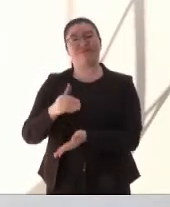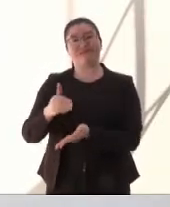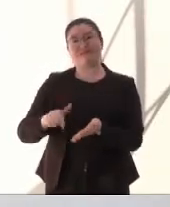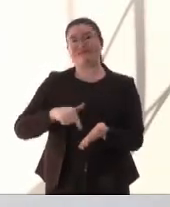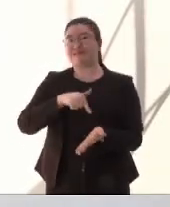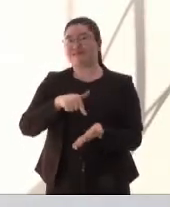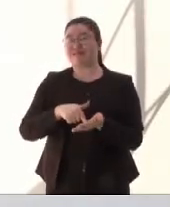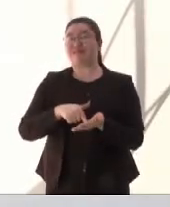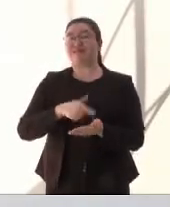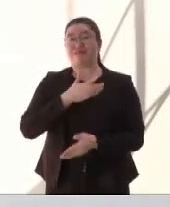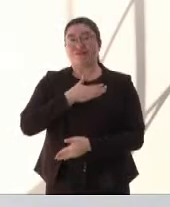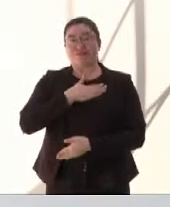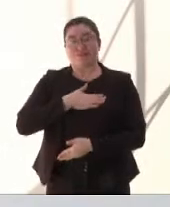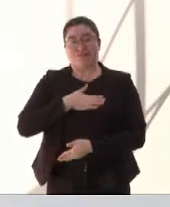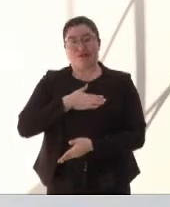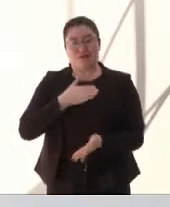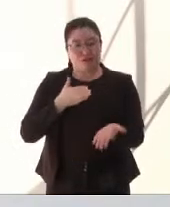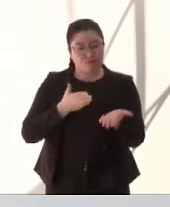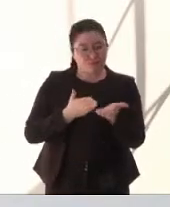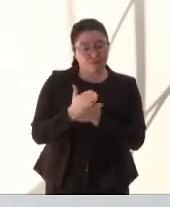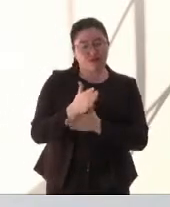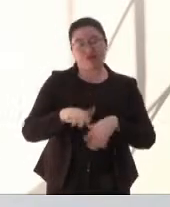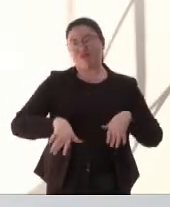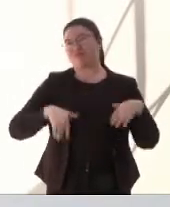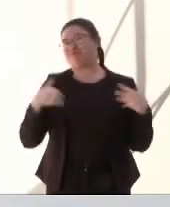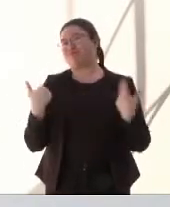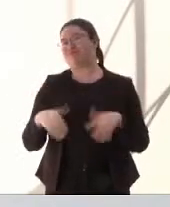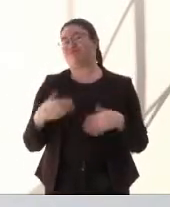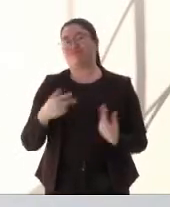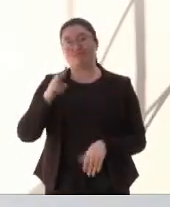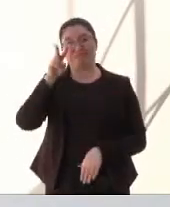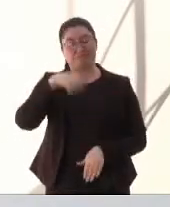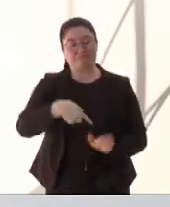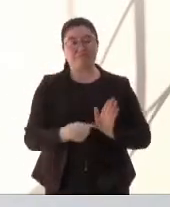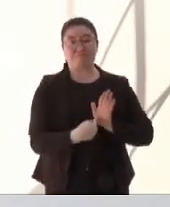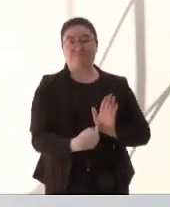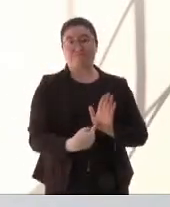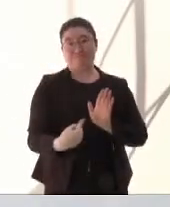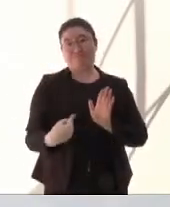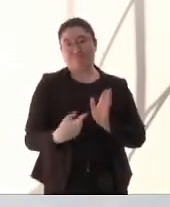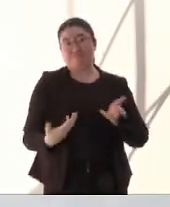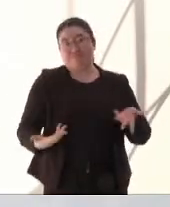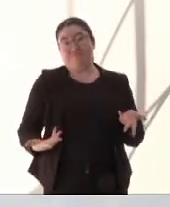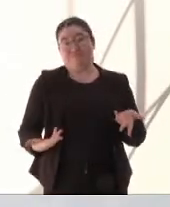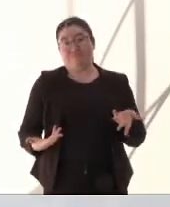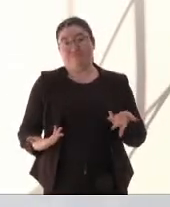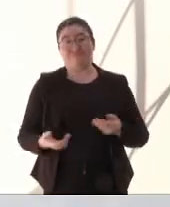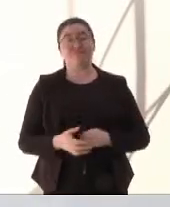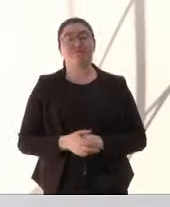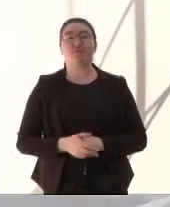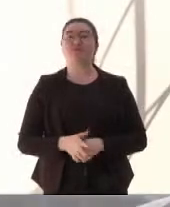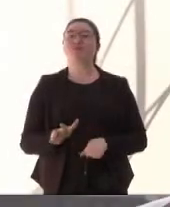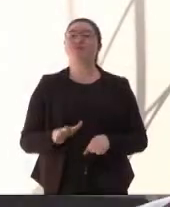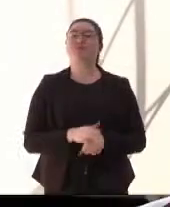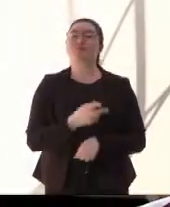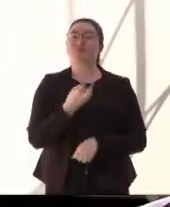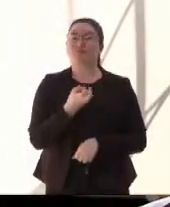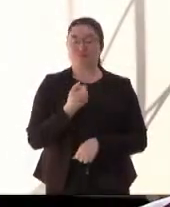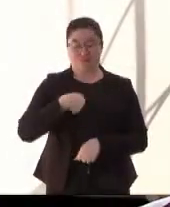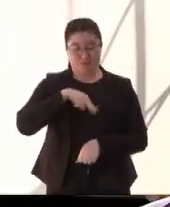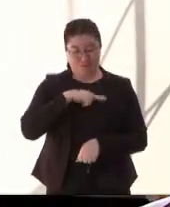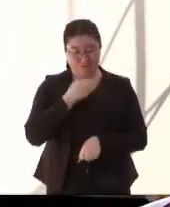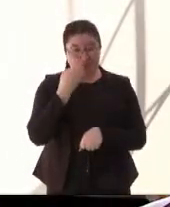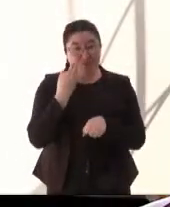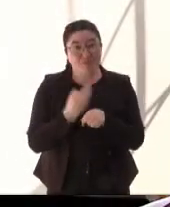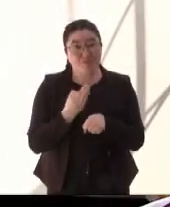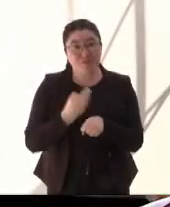el acceso a la justicia es innegable, ¿sí? Es innegable. Por eso, ahora,